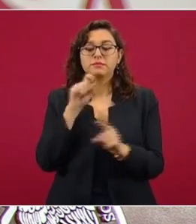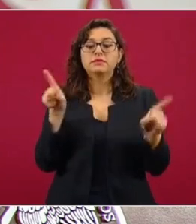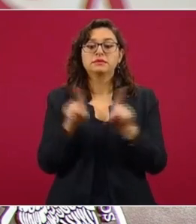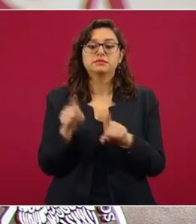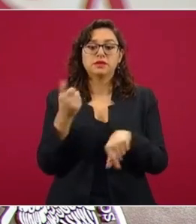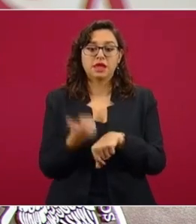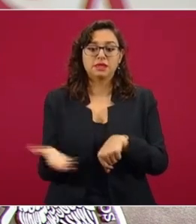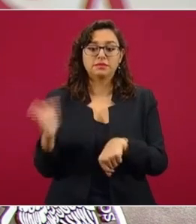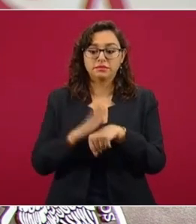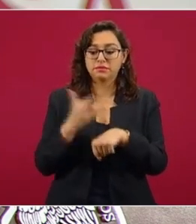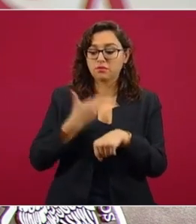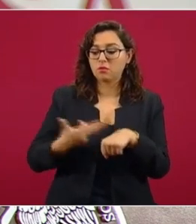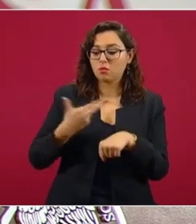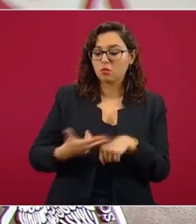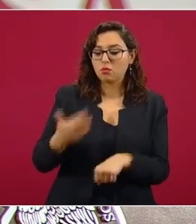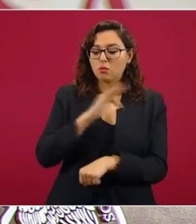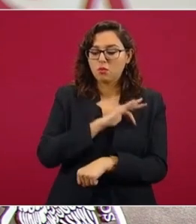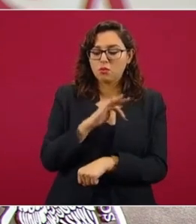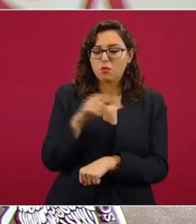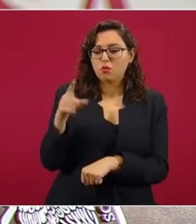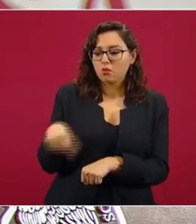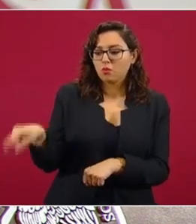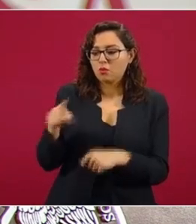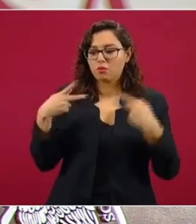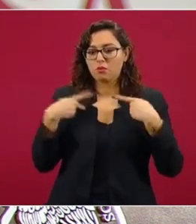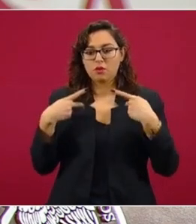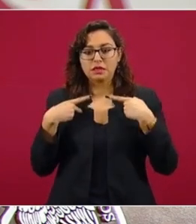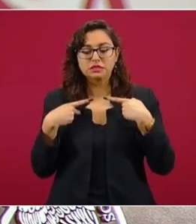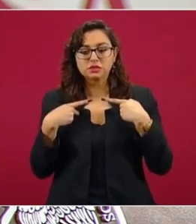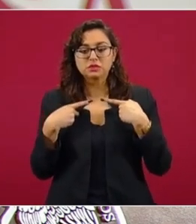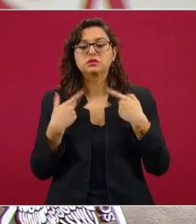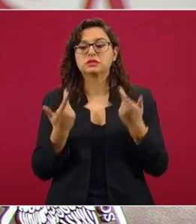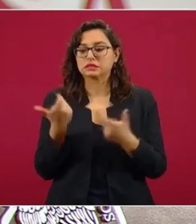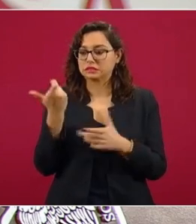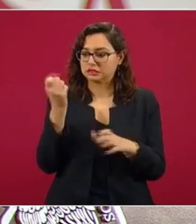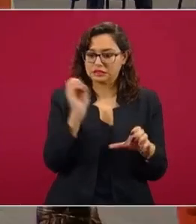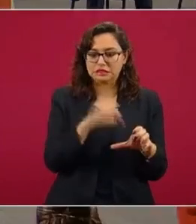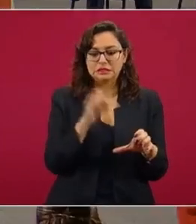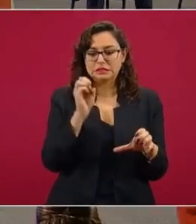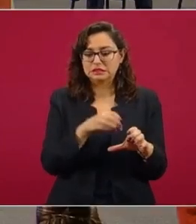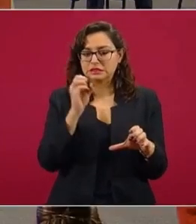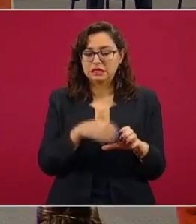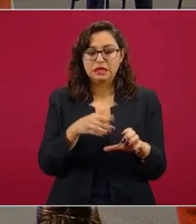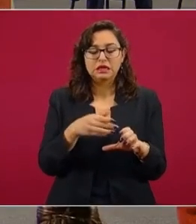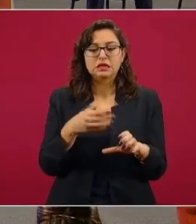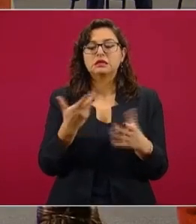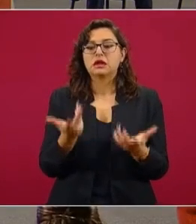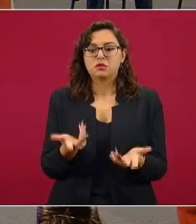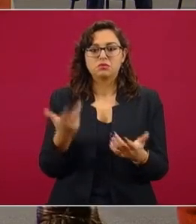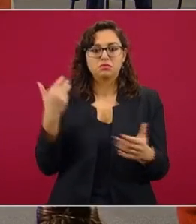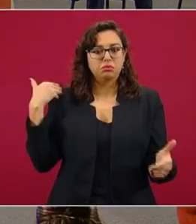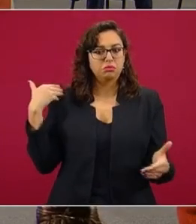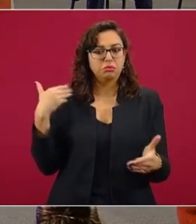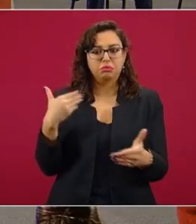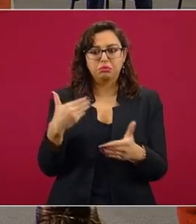podrá expandir hacia que los trabajadores que han constituido depósitos, que tienen depósitos constituidos en el Infonavit y tienen un